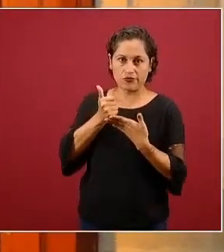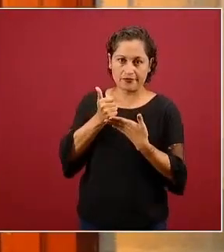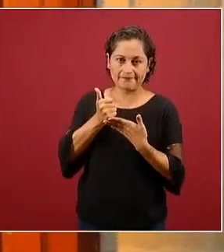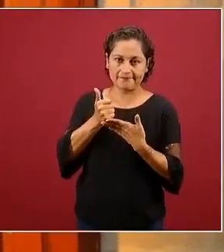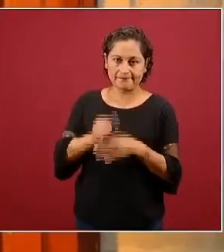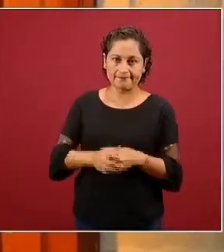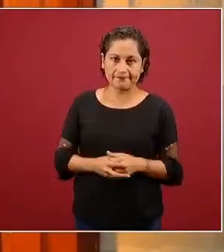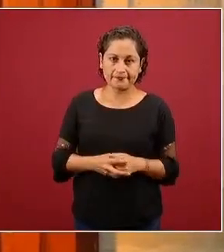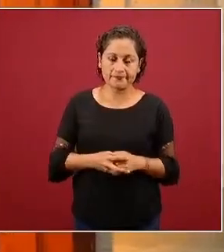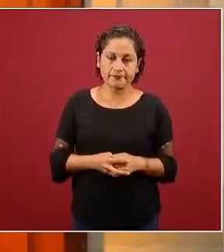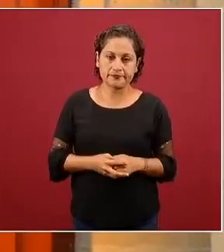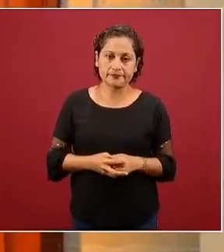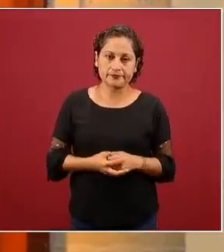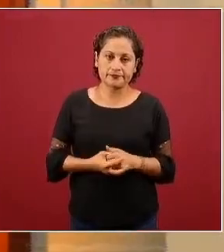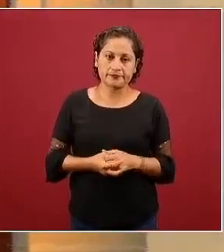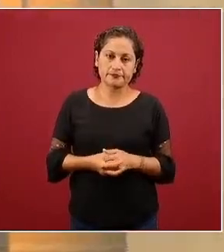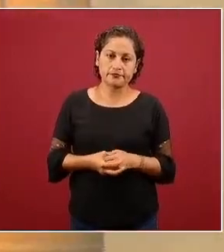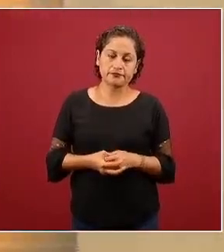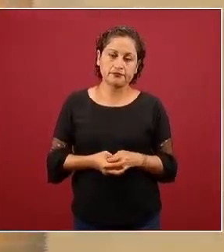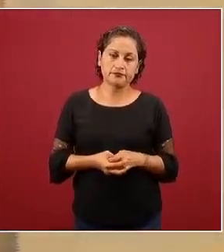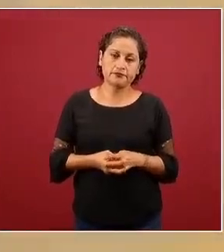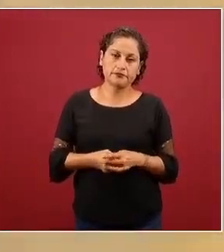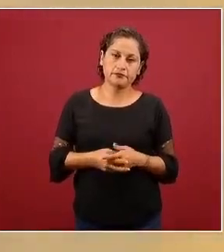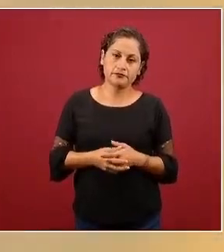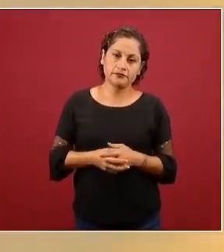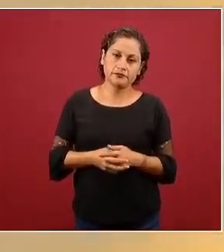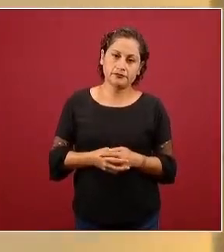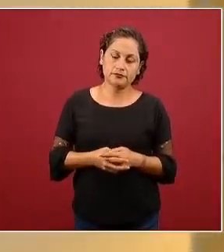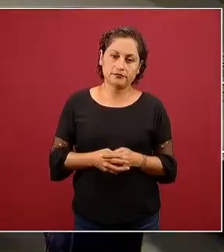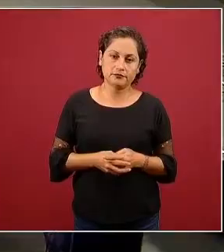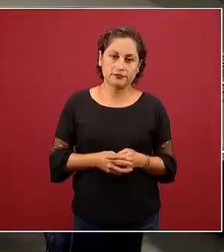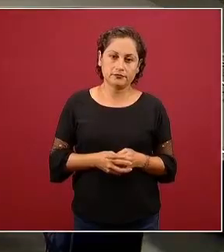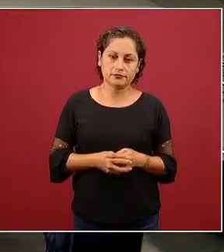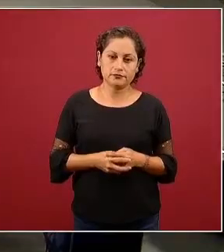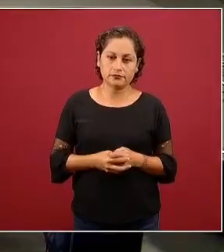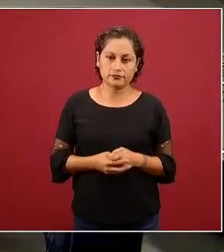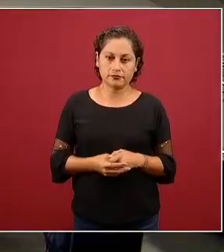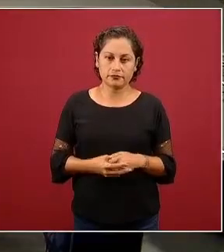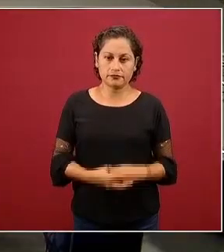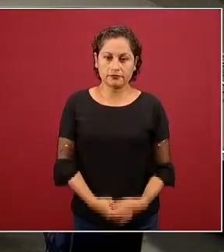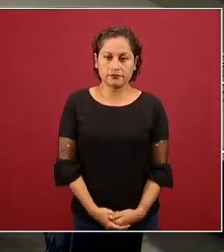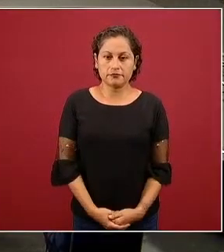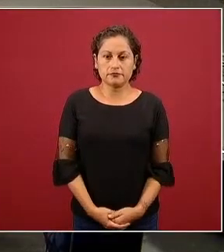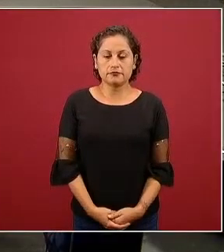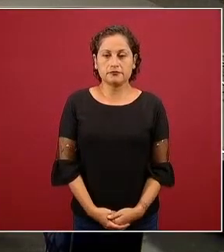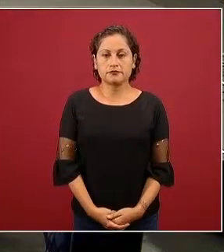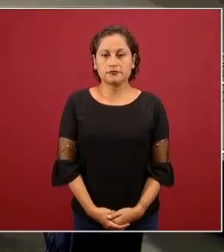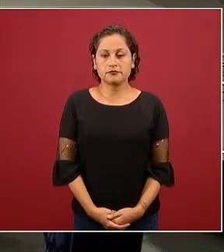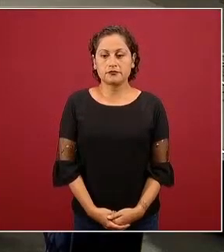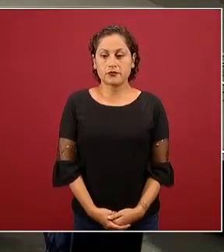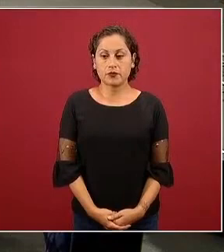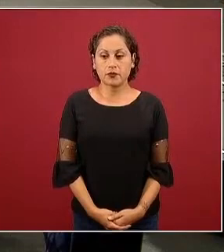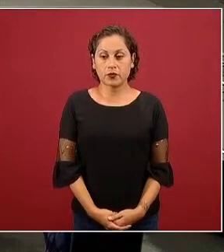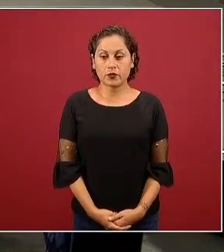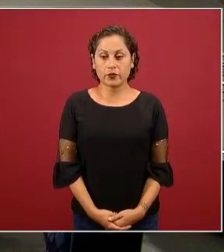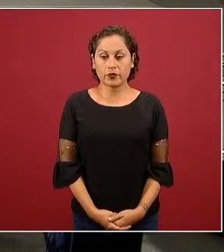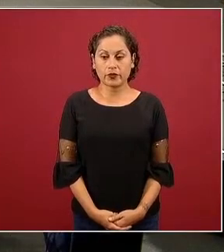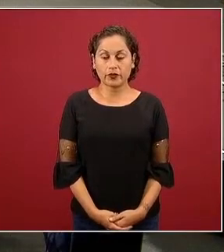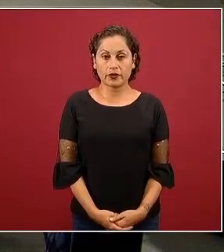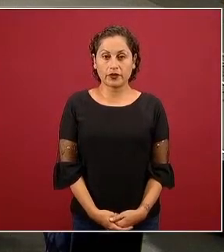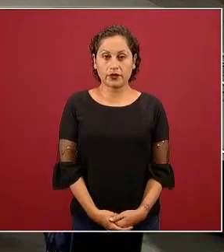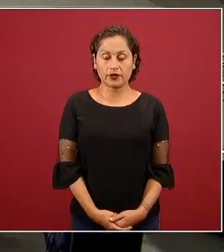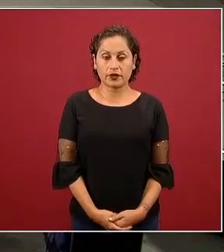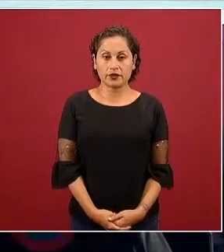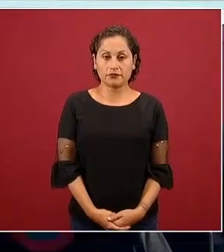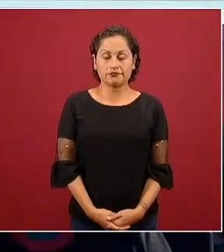siguiente, por favor. Ahora, una pregunta que seguramente todos